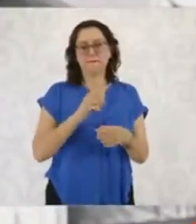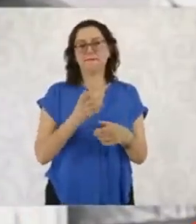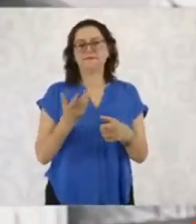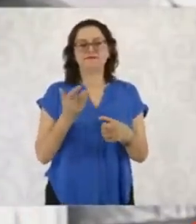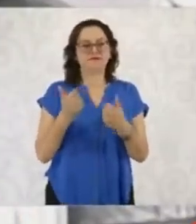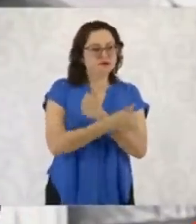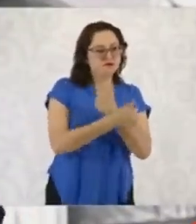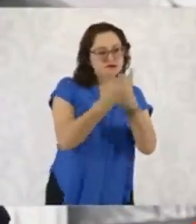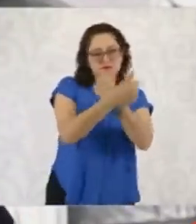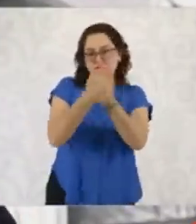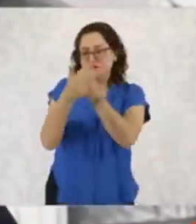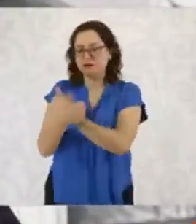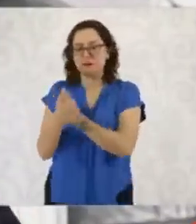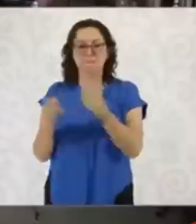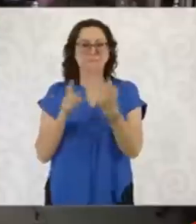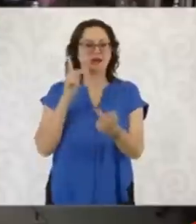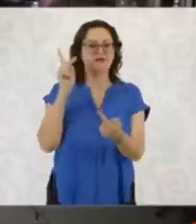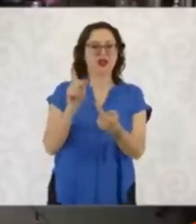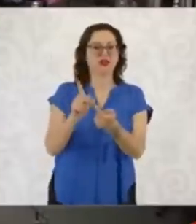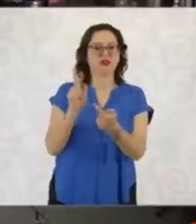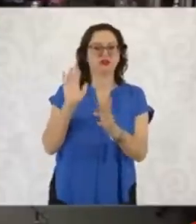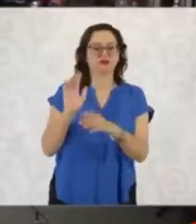Entonces, el